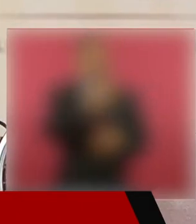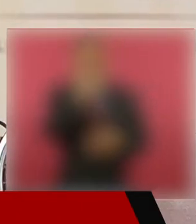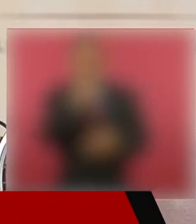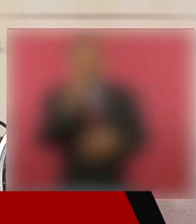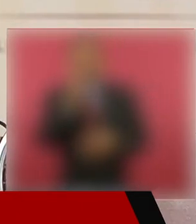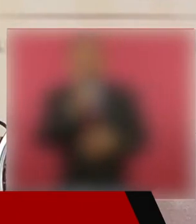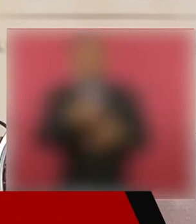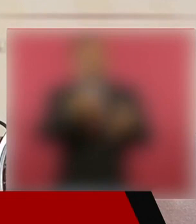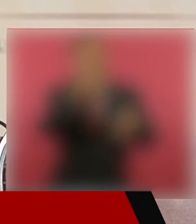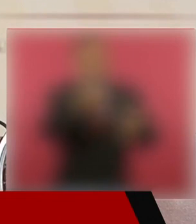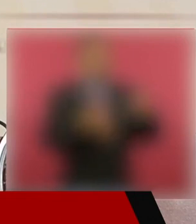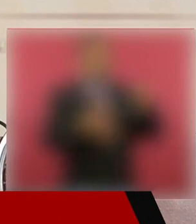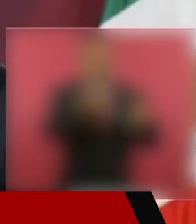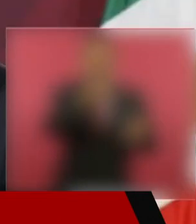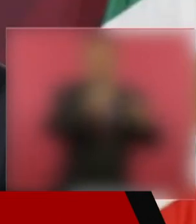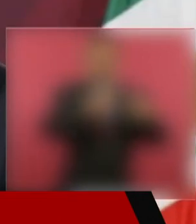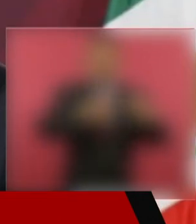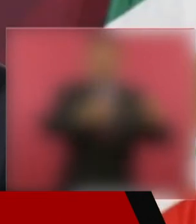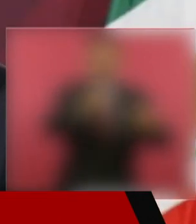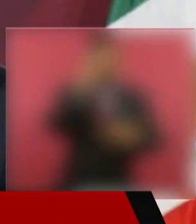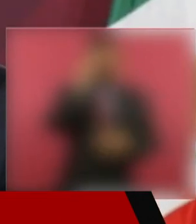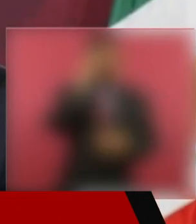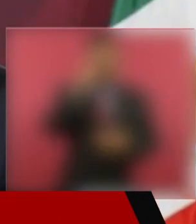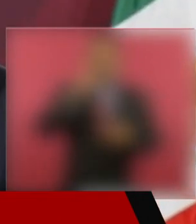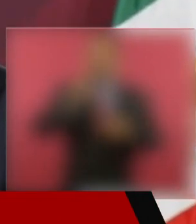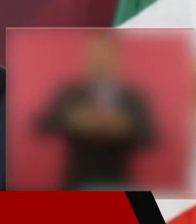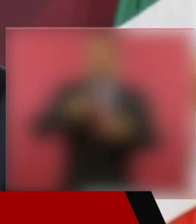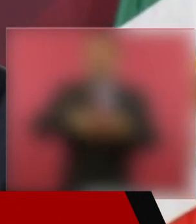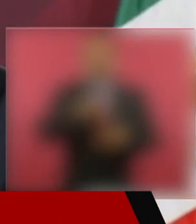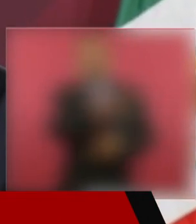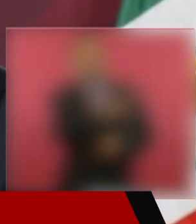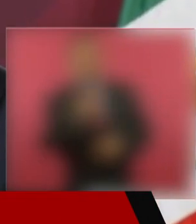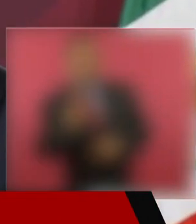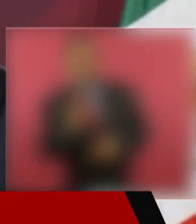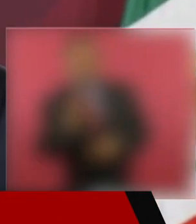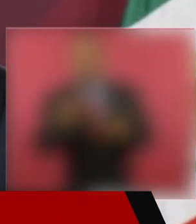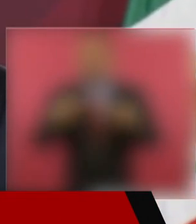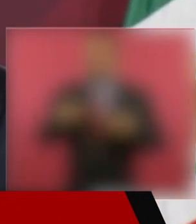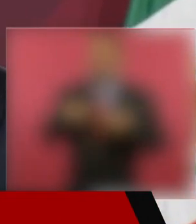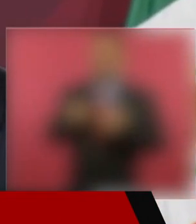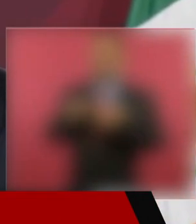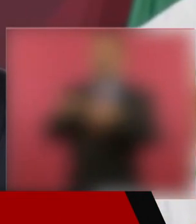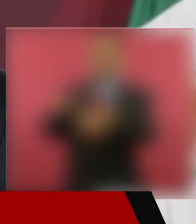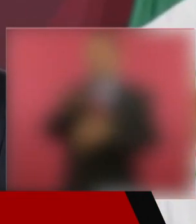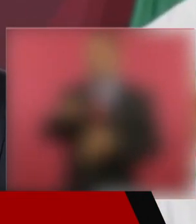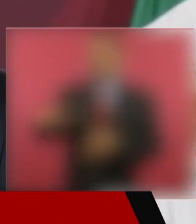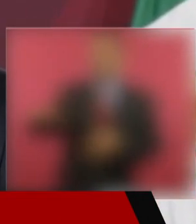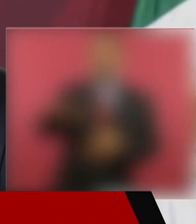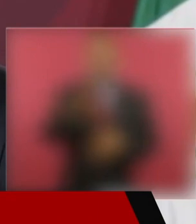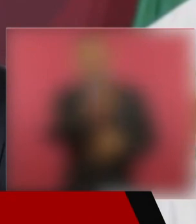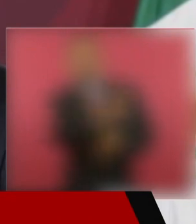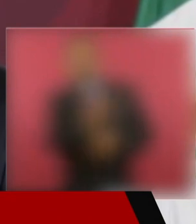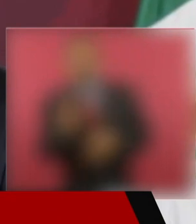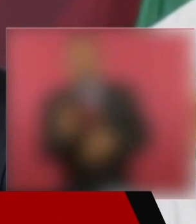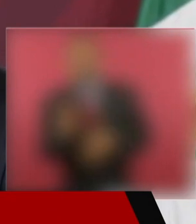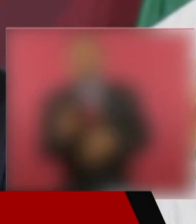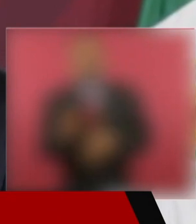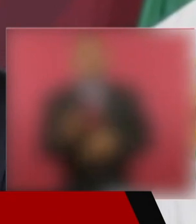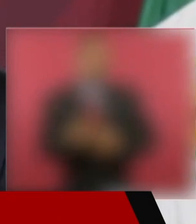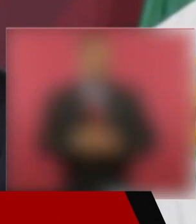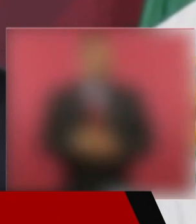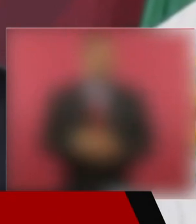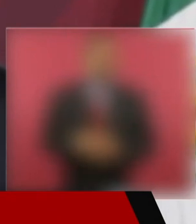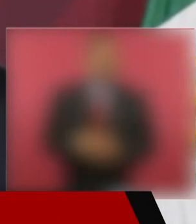ejerce la acción o la omisión, debe ser servidor público. Y estas situaciones que, bueno, todos de pronto ahorita en